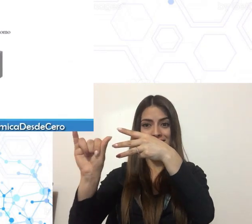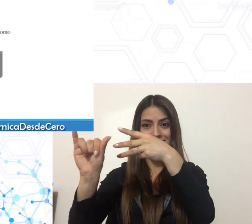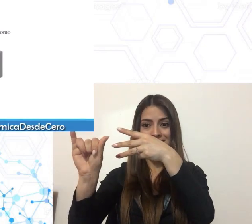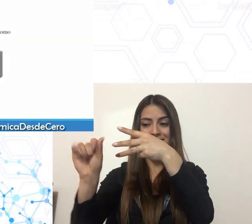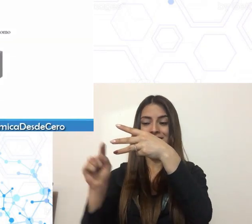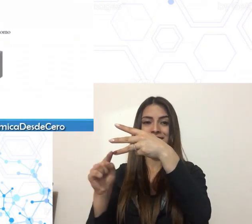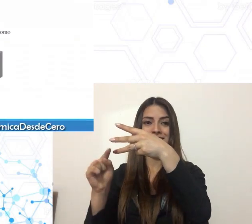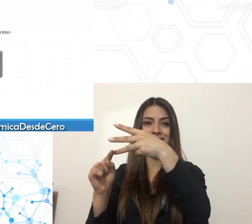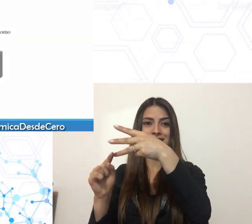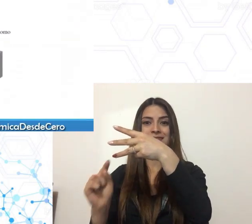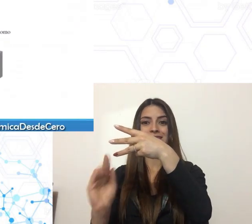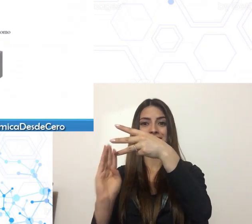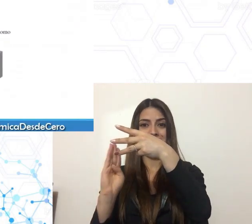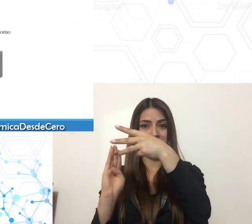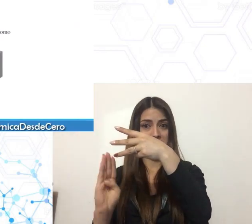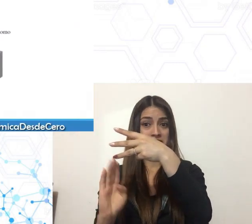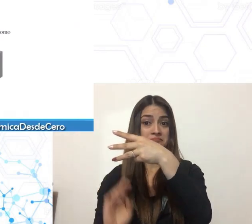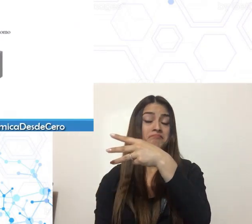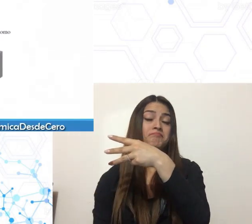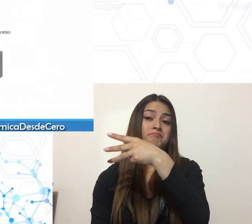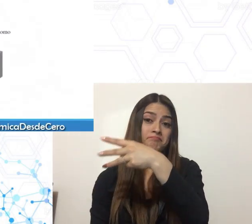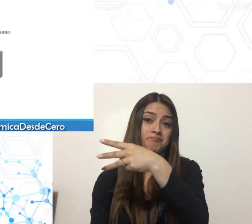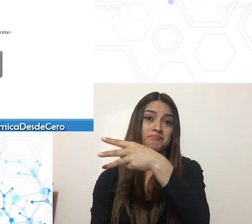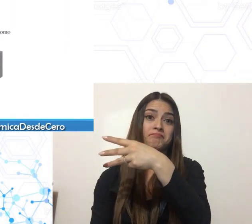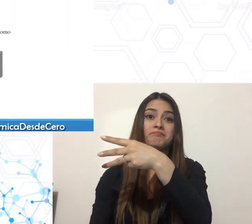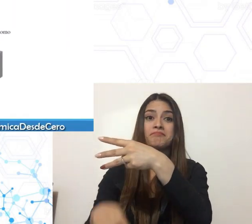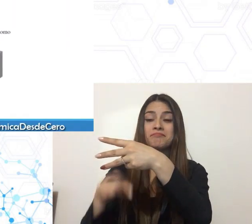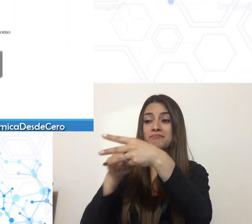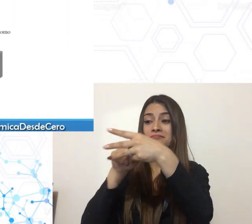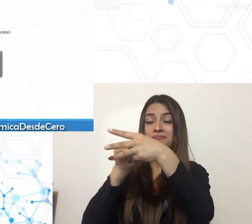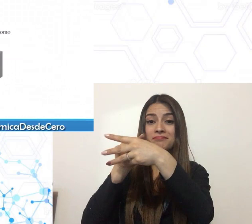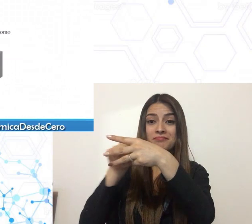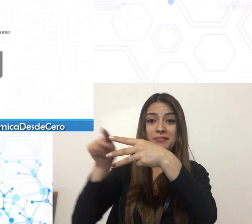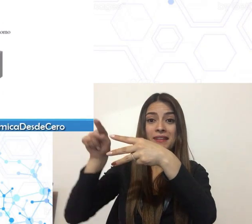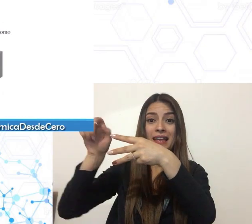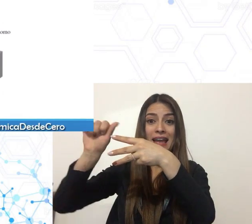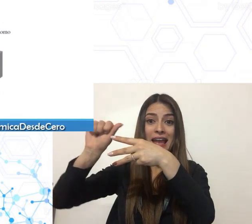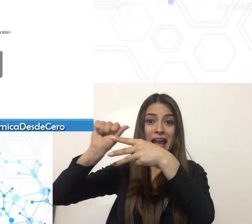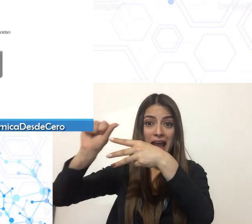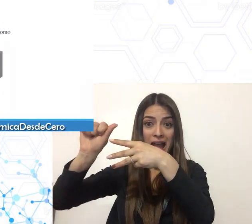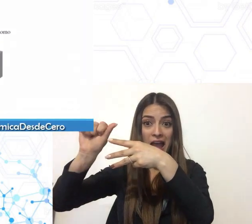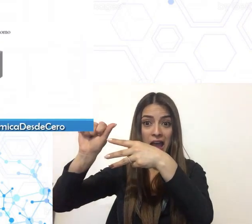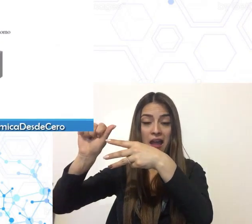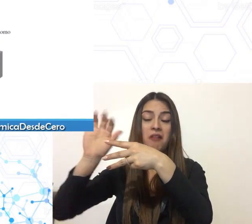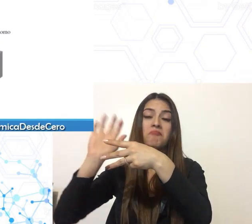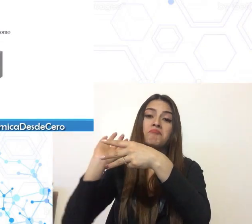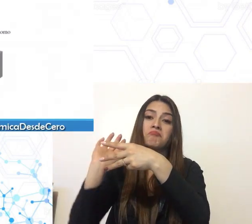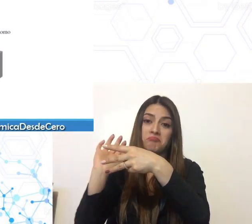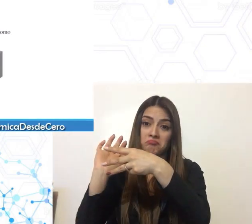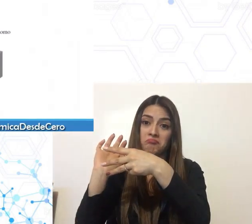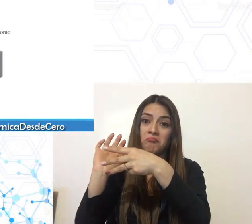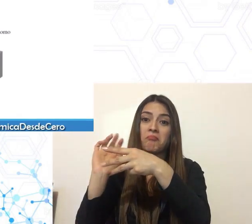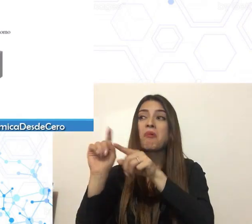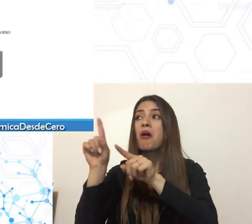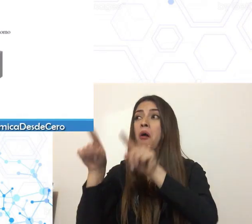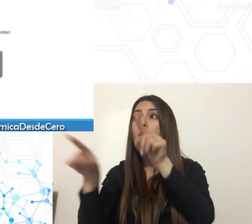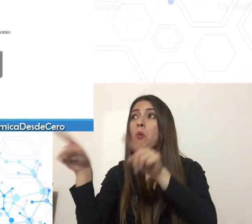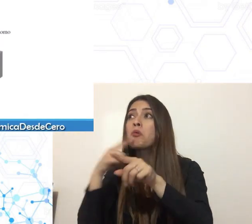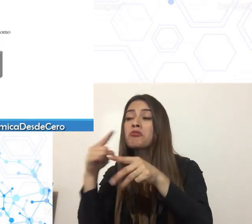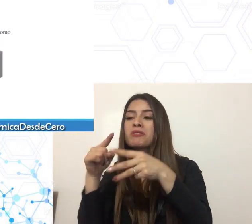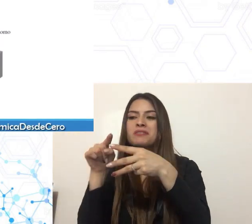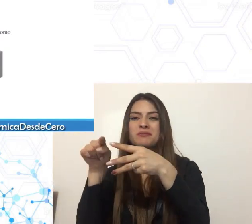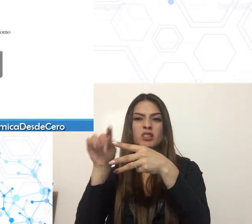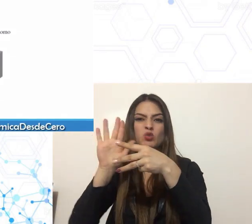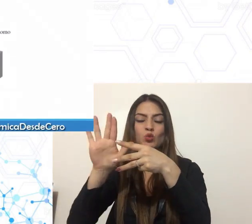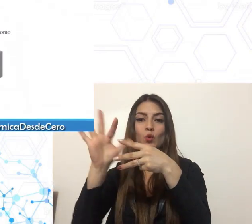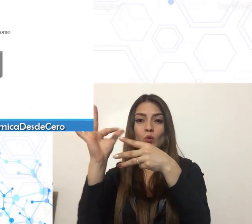alfa, los rayos beta y los rayos gamma. Entonces, los rayos alfa, ¿sí?,